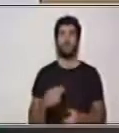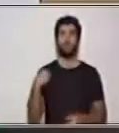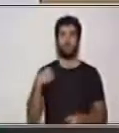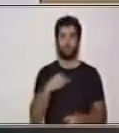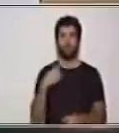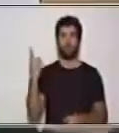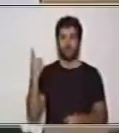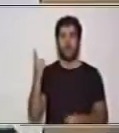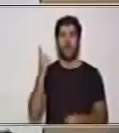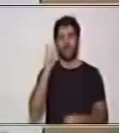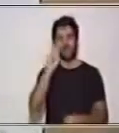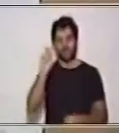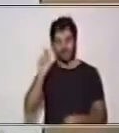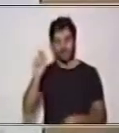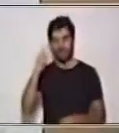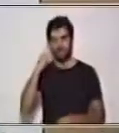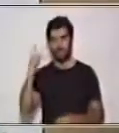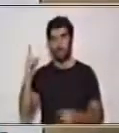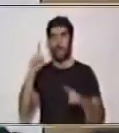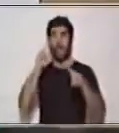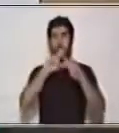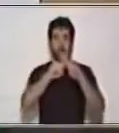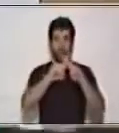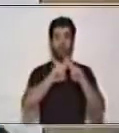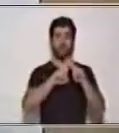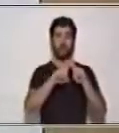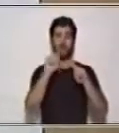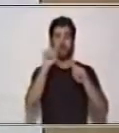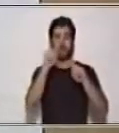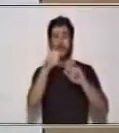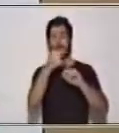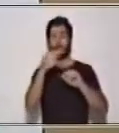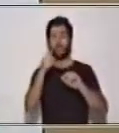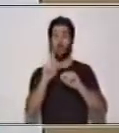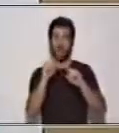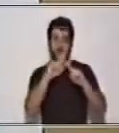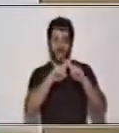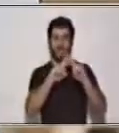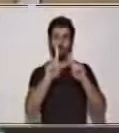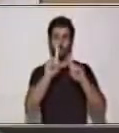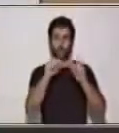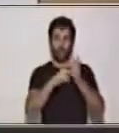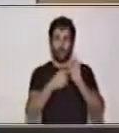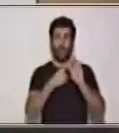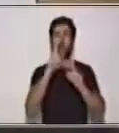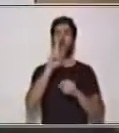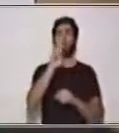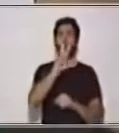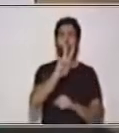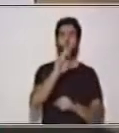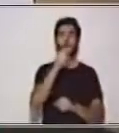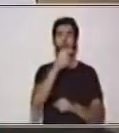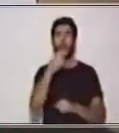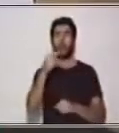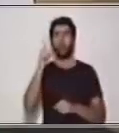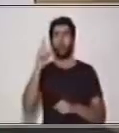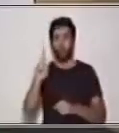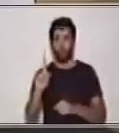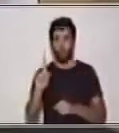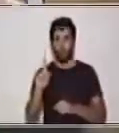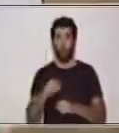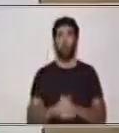vamos a restar la que se encuentra aquí abajo a la que está ahí arriba. Entonces nos quedaría 2